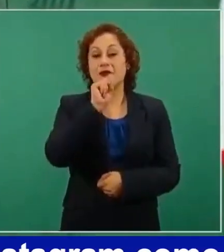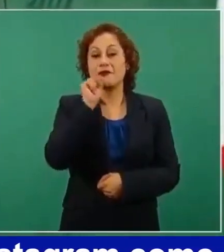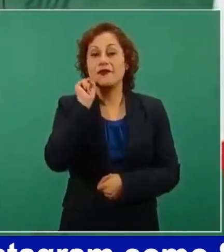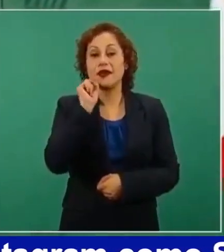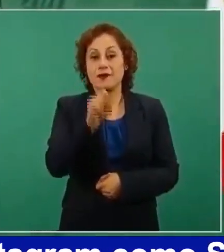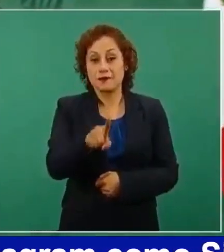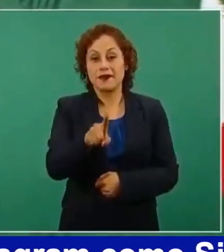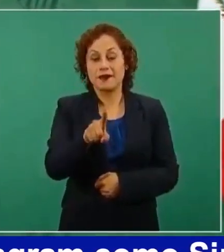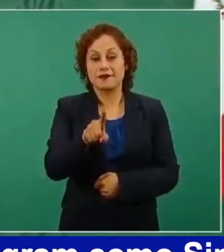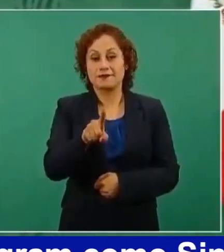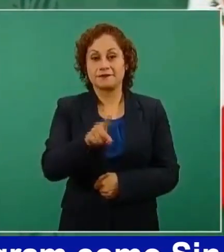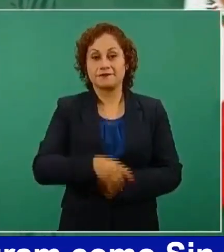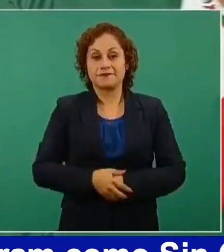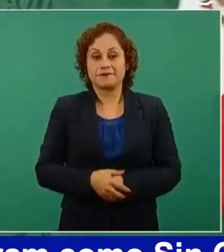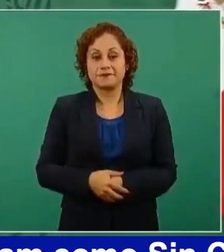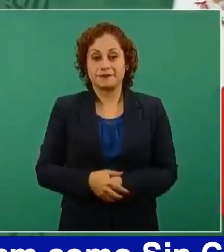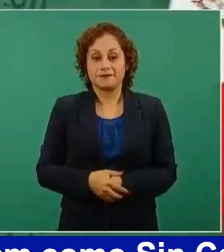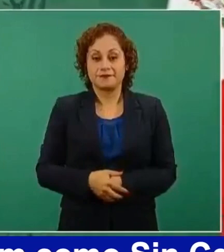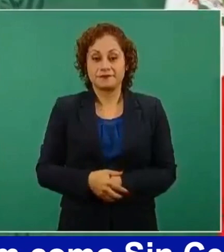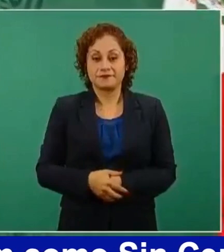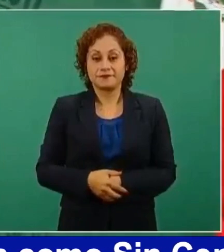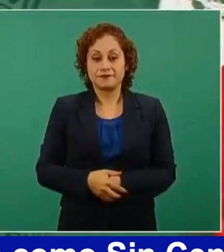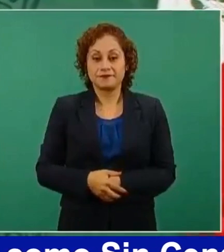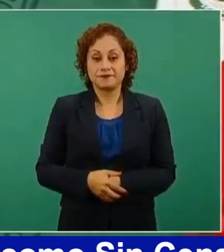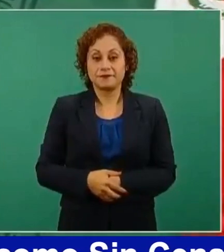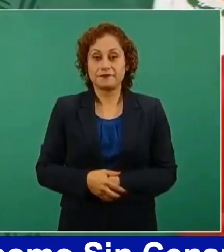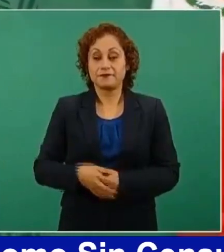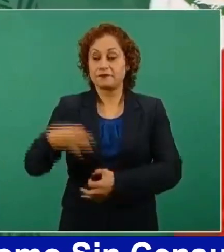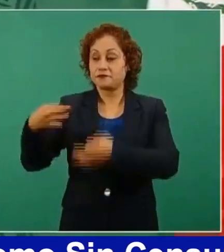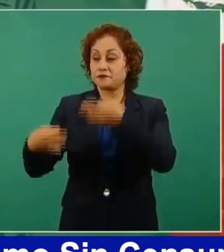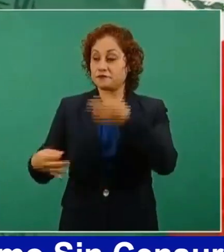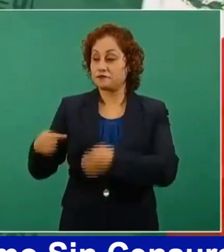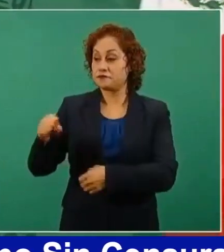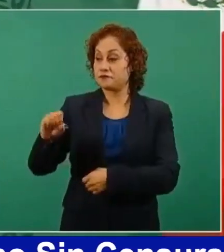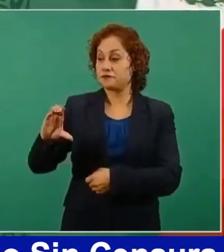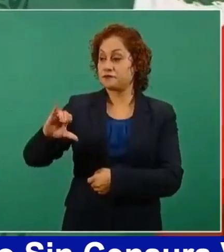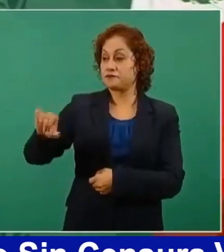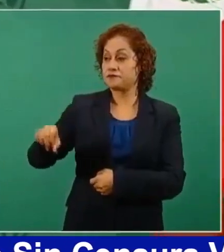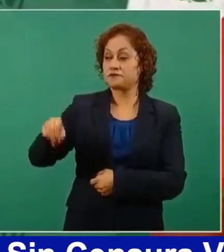hasta el presidente de la Suprema Corte.